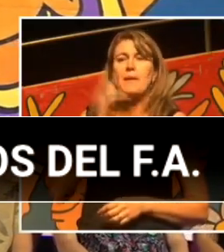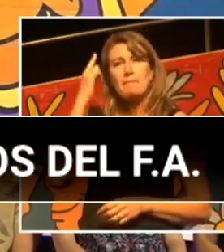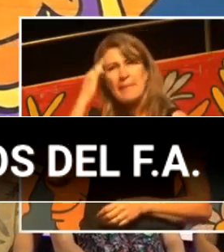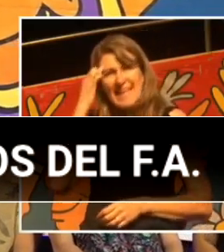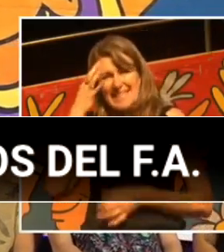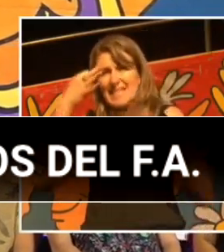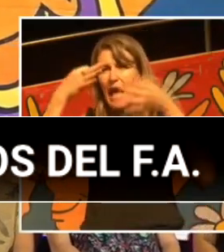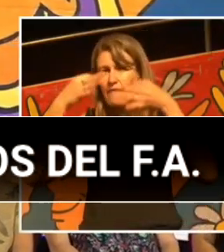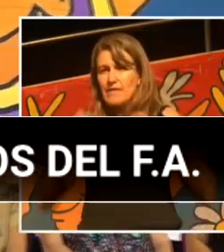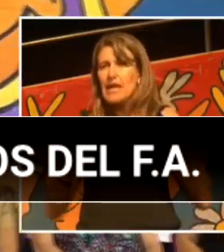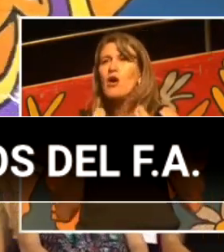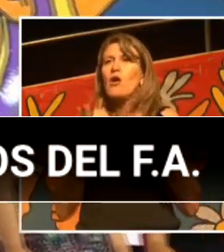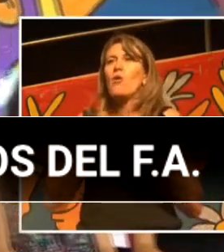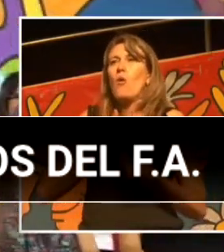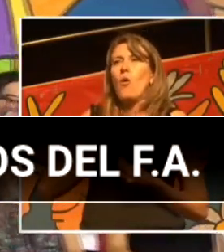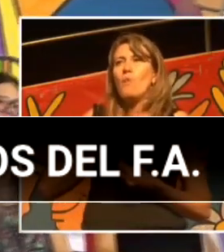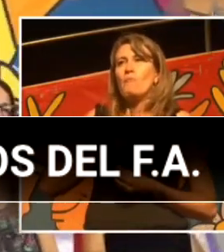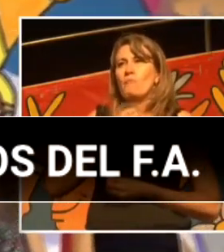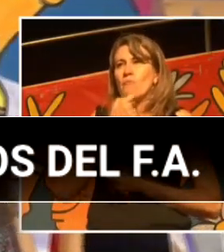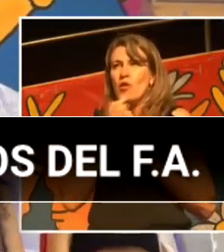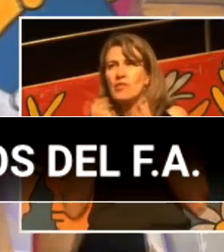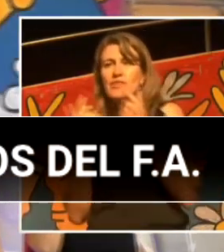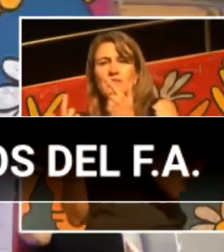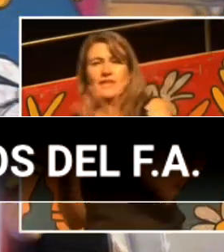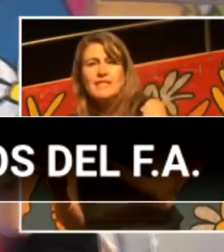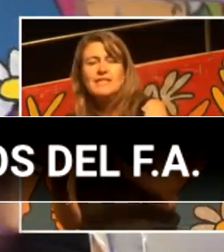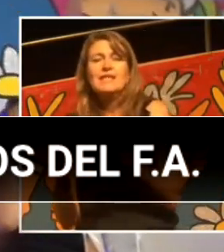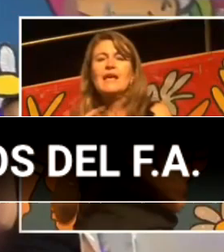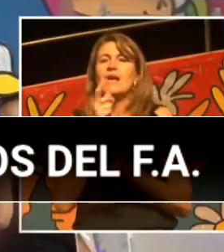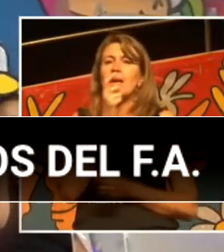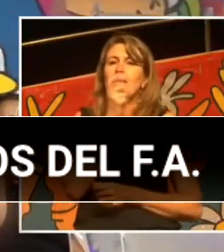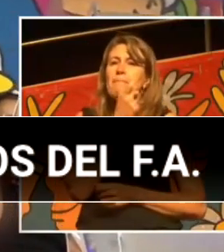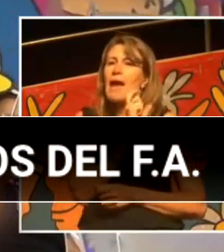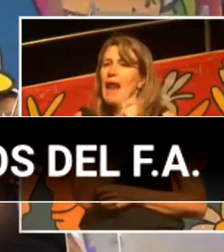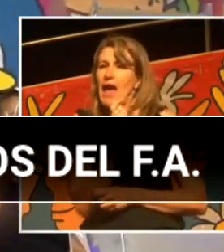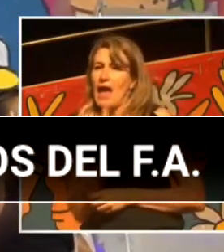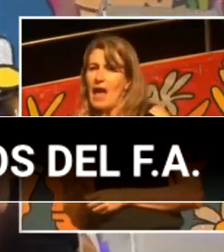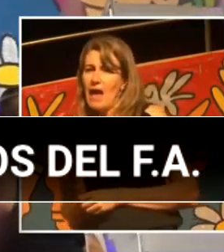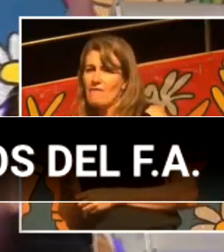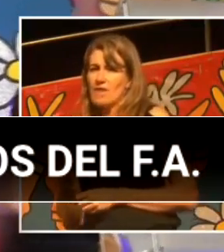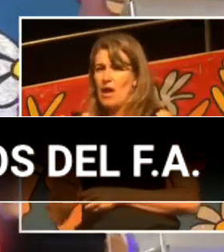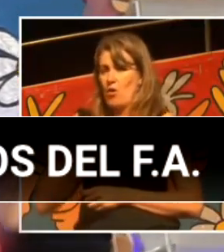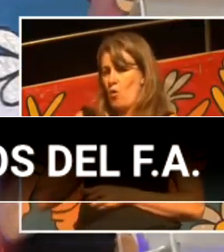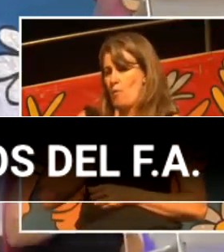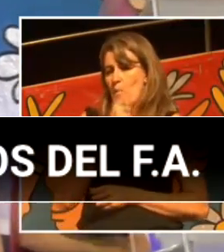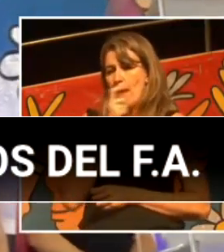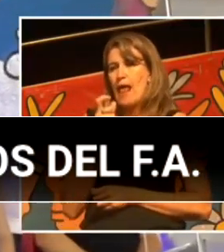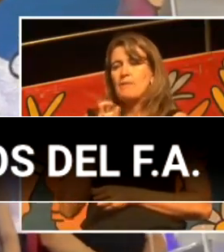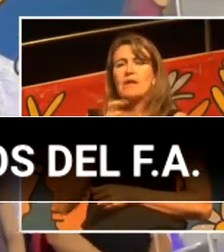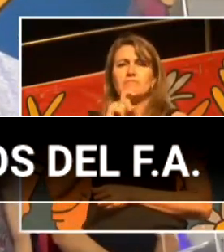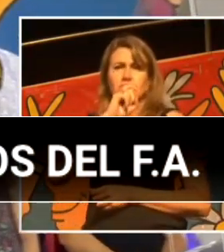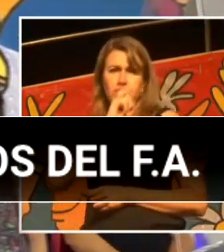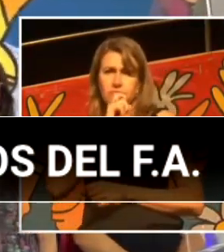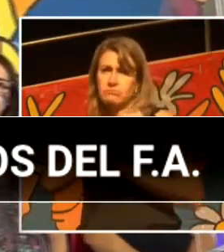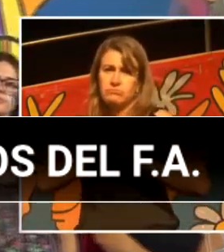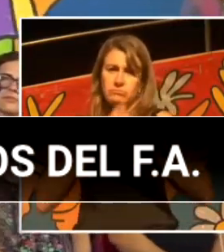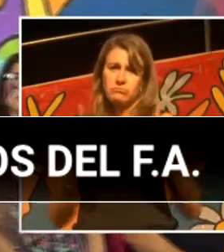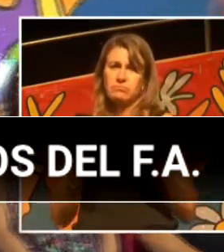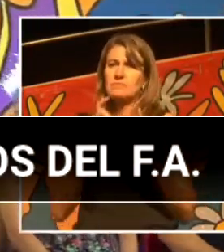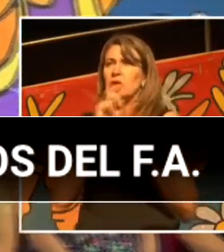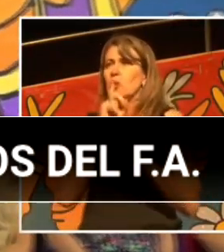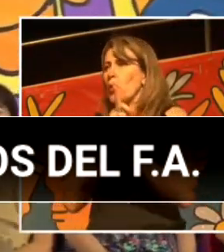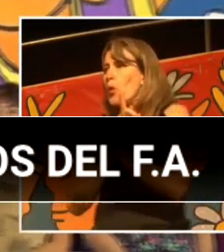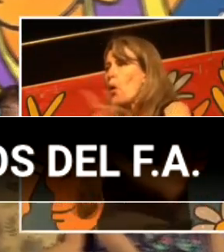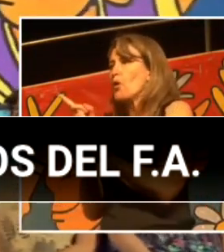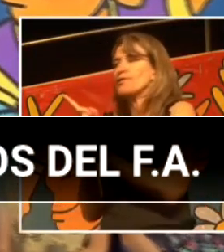que se va a decir analizar cada palabra y no enojarse con la derecha